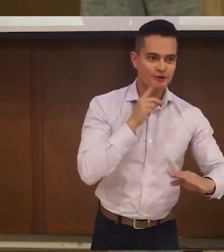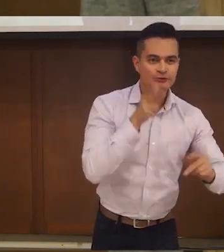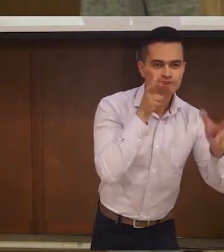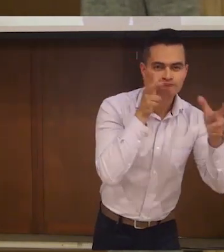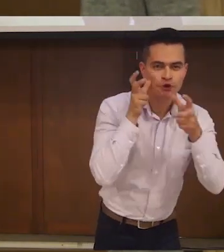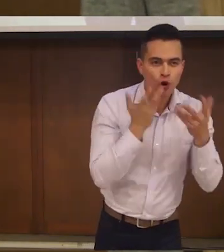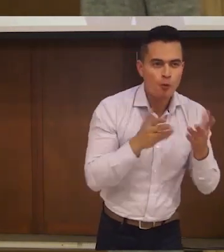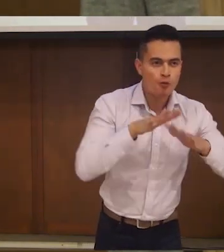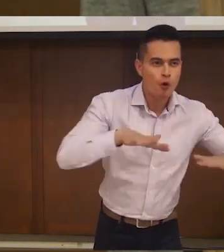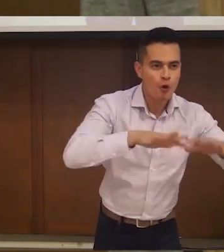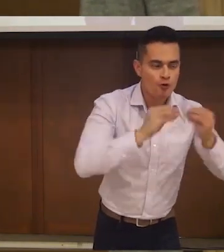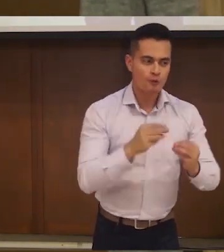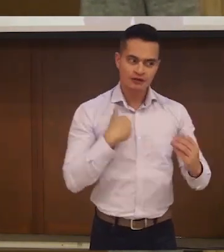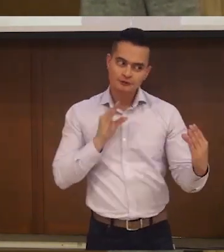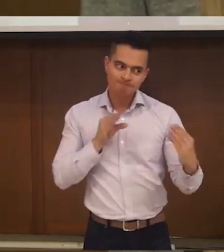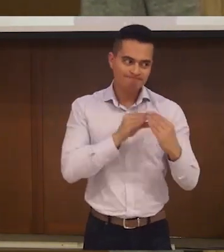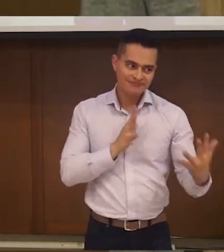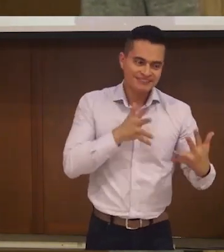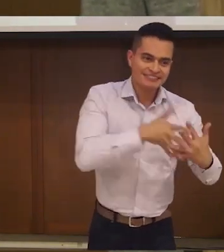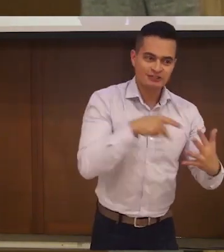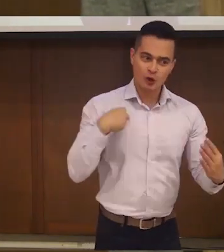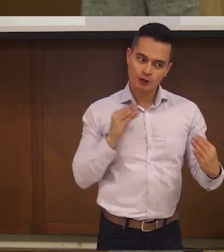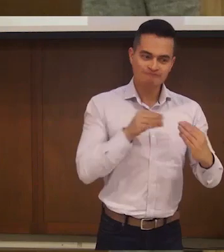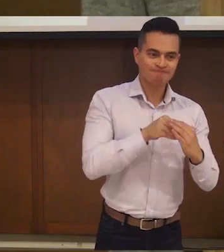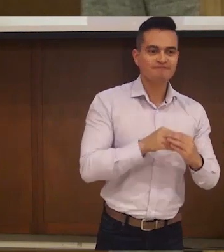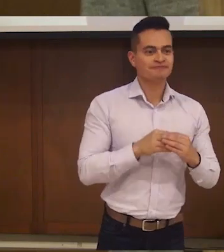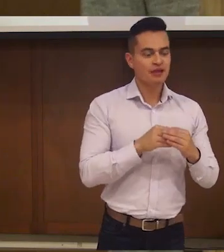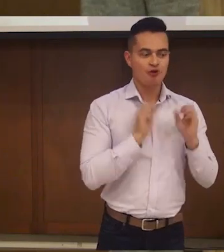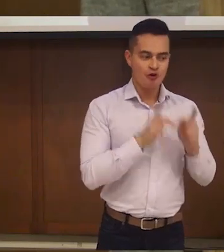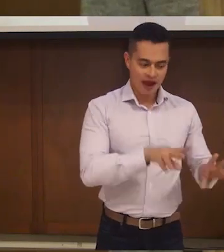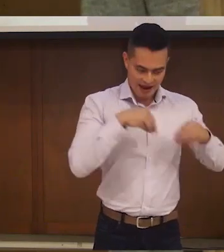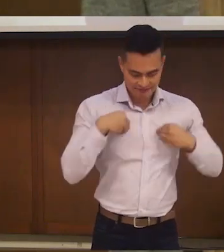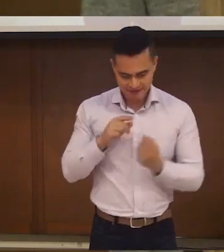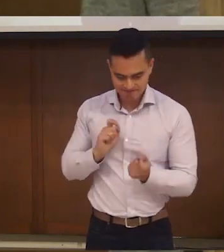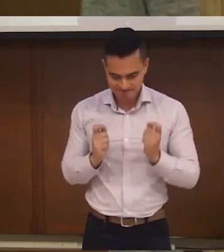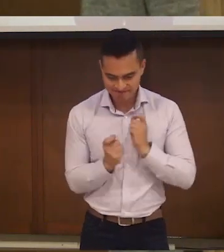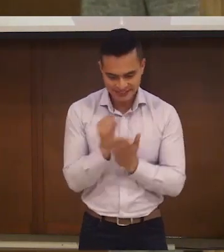tengo que modificar yo esta forma de concebir la cosa.